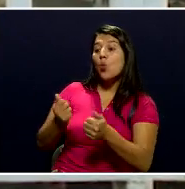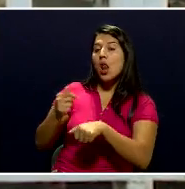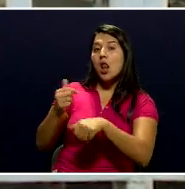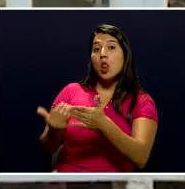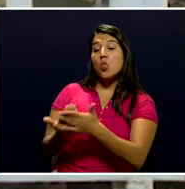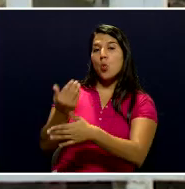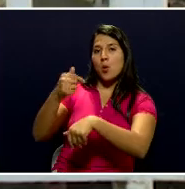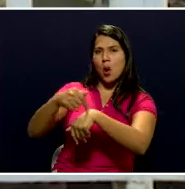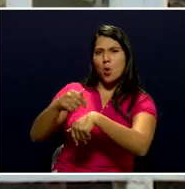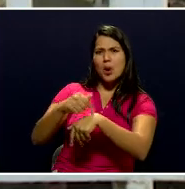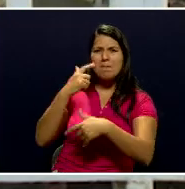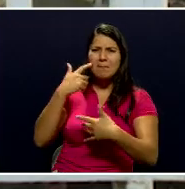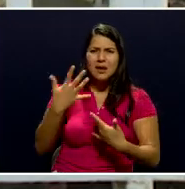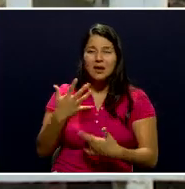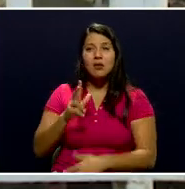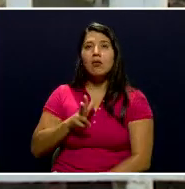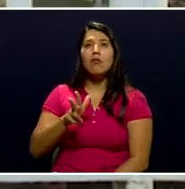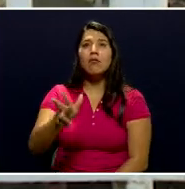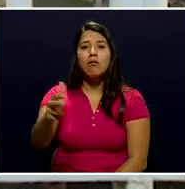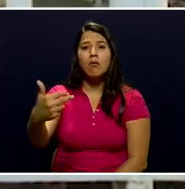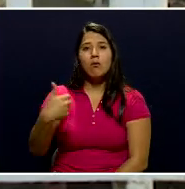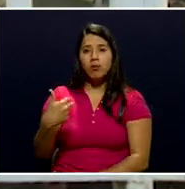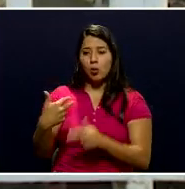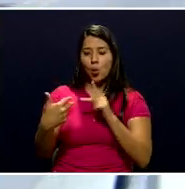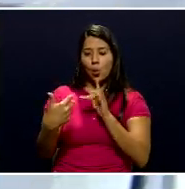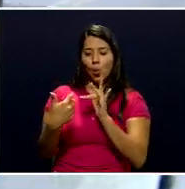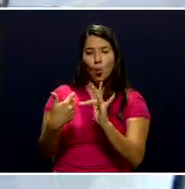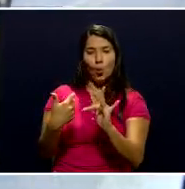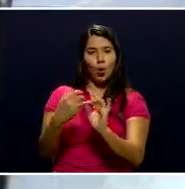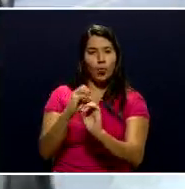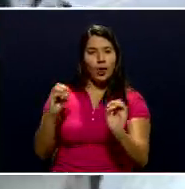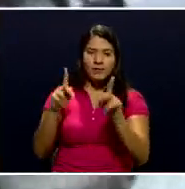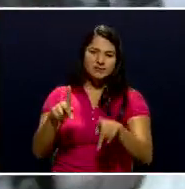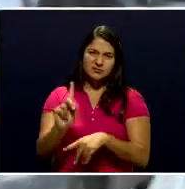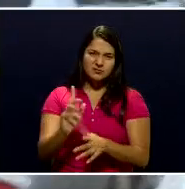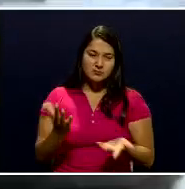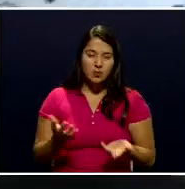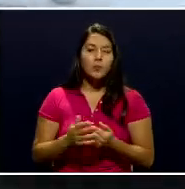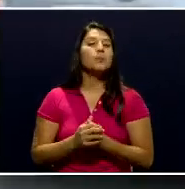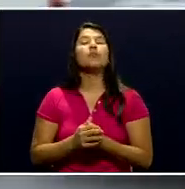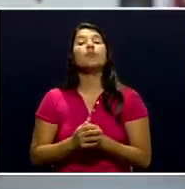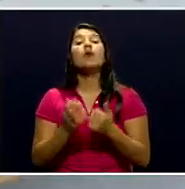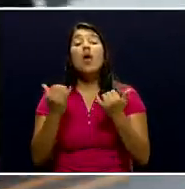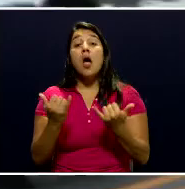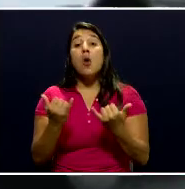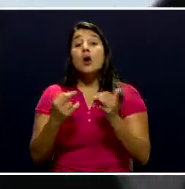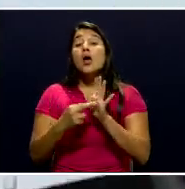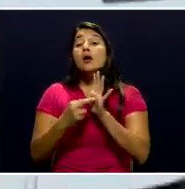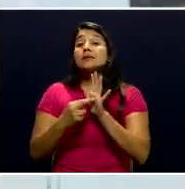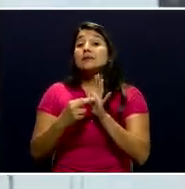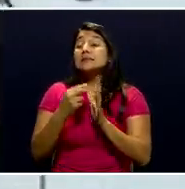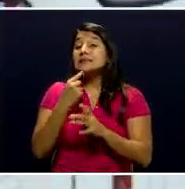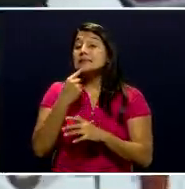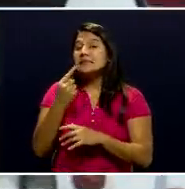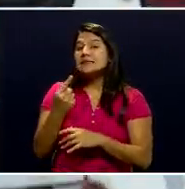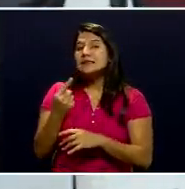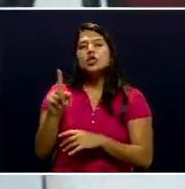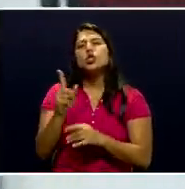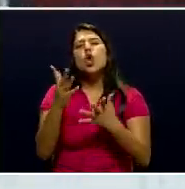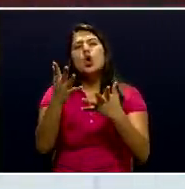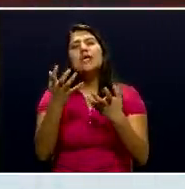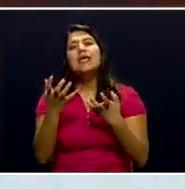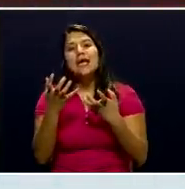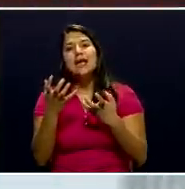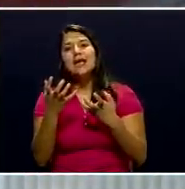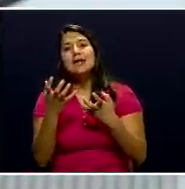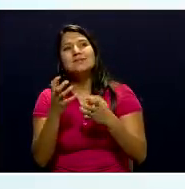no tener unidades vacías circulando en carretera. La vocera de Canatrans hizo especial énfasis en no comprometer a los choferes de bus para que